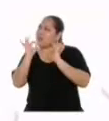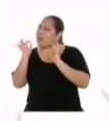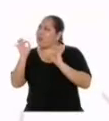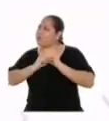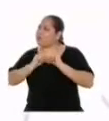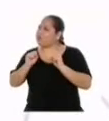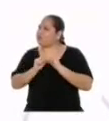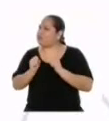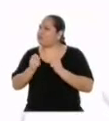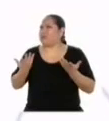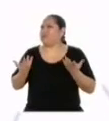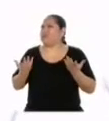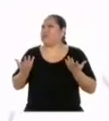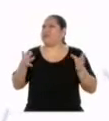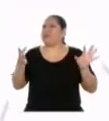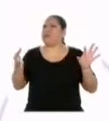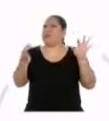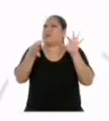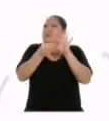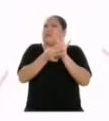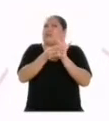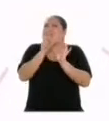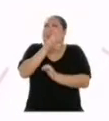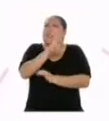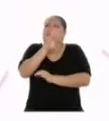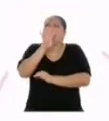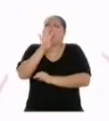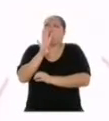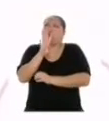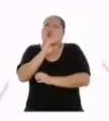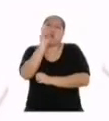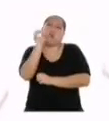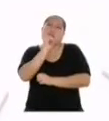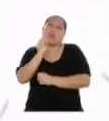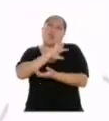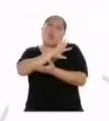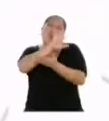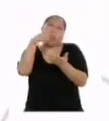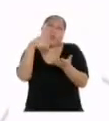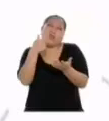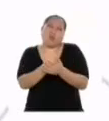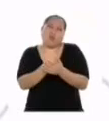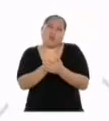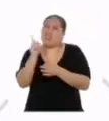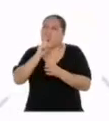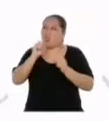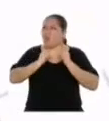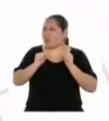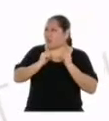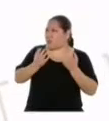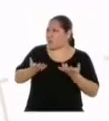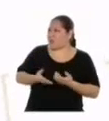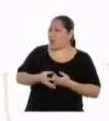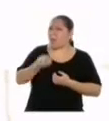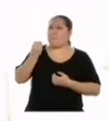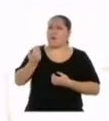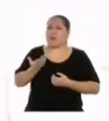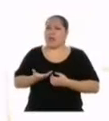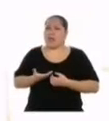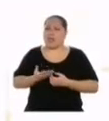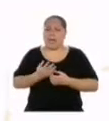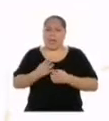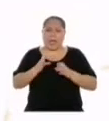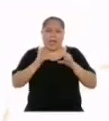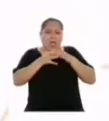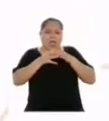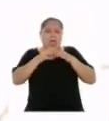lo hace, ¿no debería ser el 34% del total de encuestados los que no se ejercitan? ¿Por qué en el